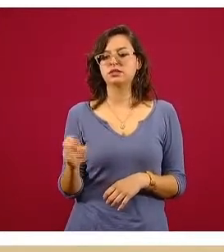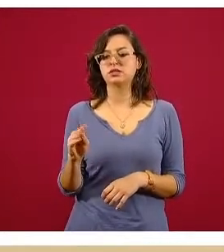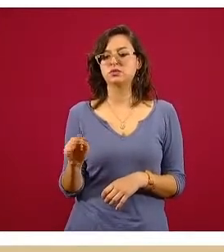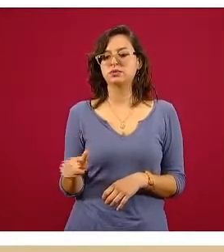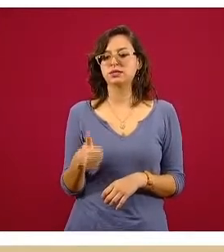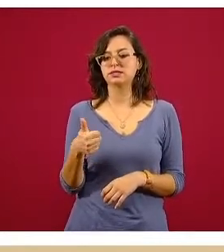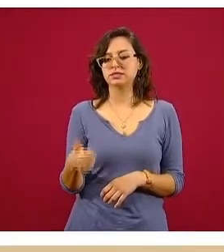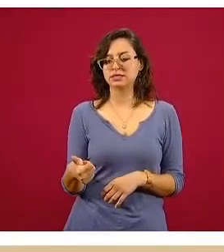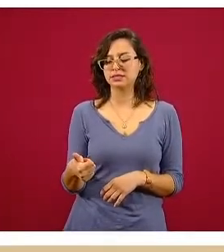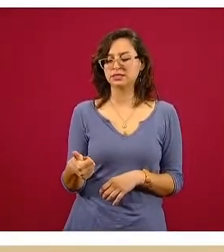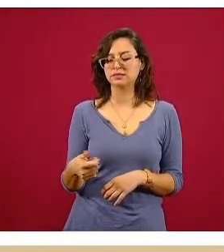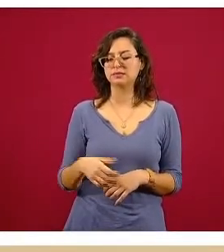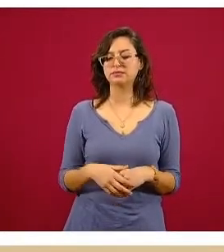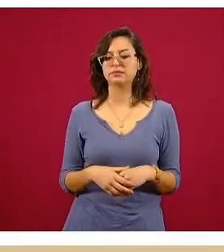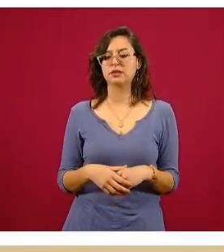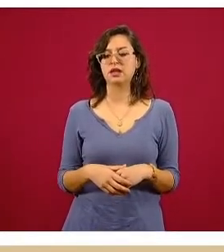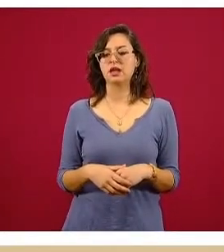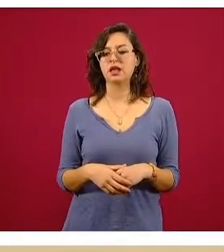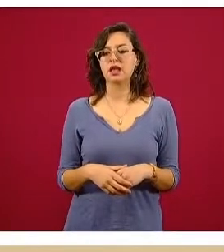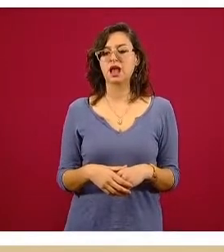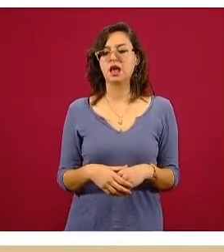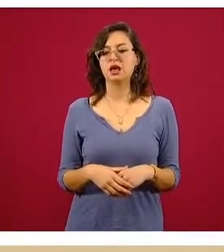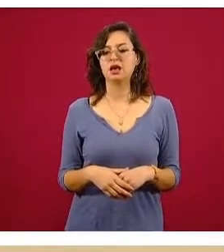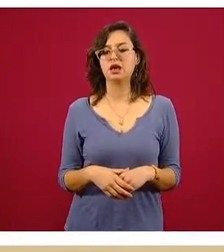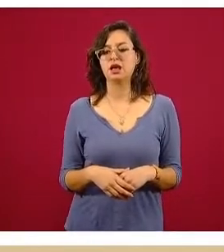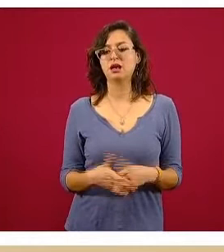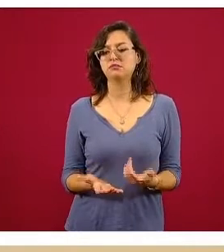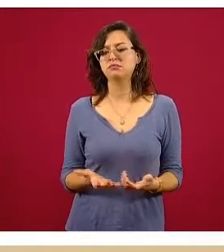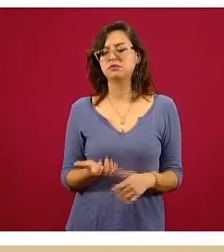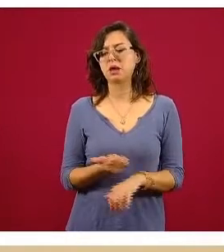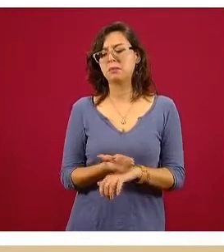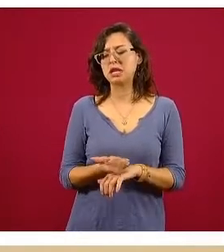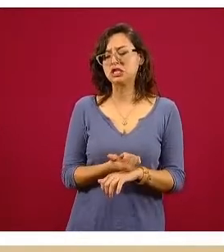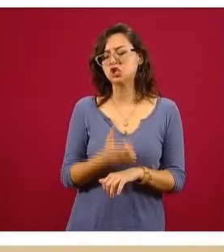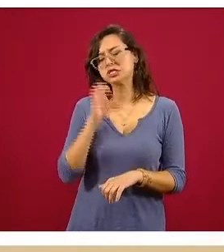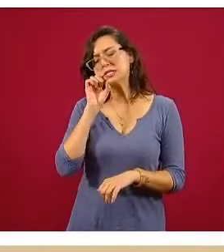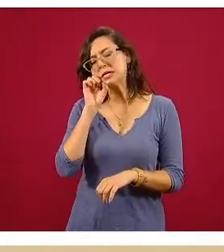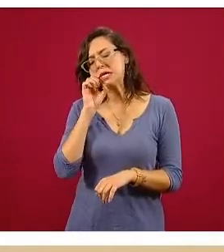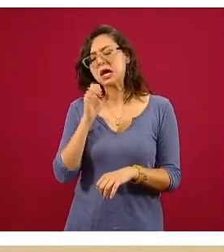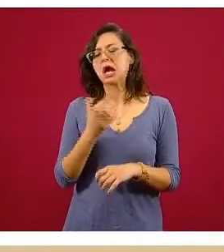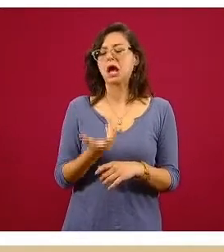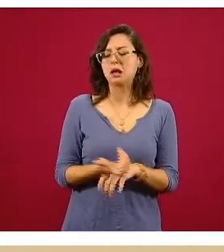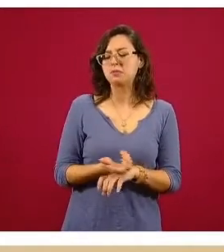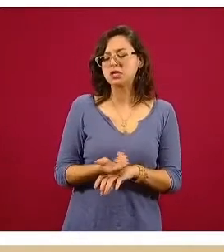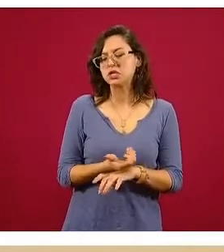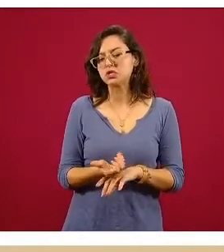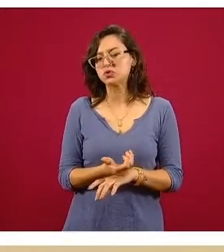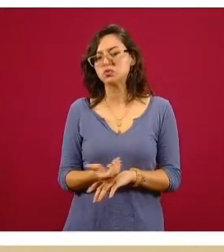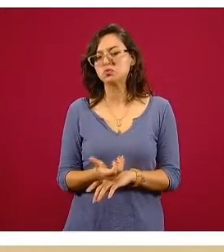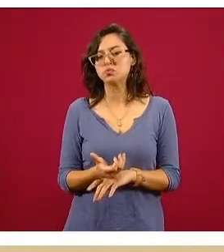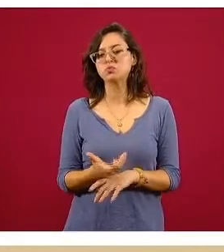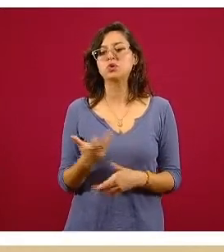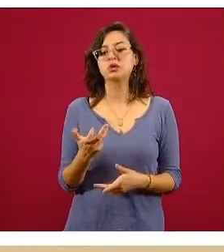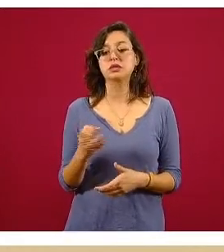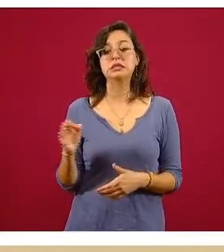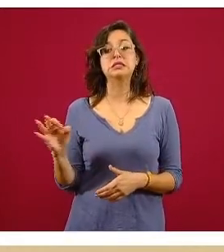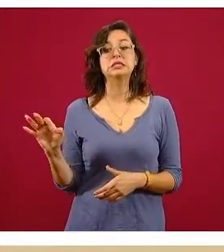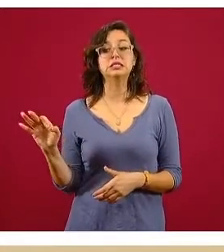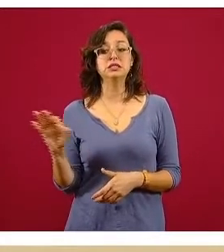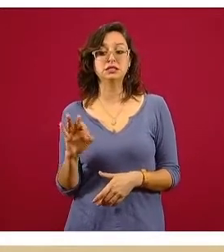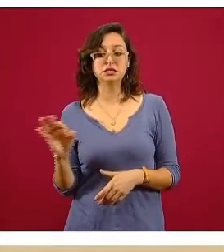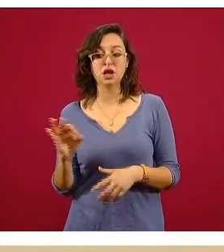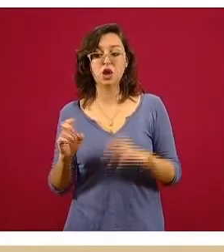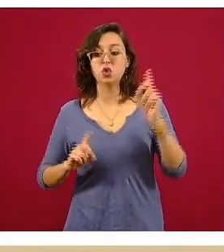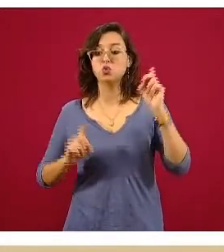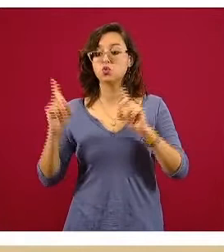349,396 hasta el momento, y en la barra de color naranja claro están las personas que tienen una prueba de laboratorio